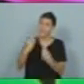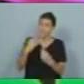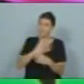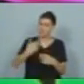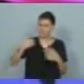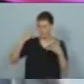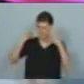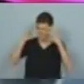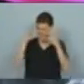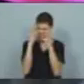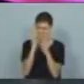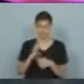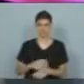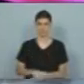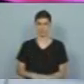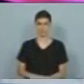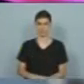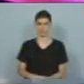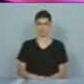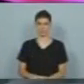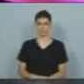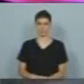la pobre mujer.